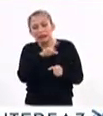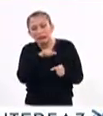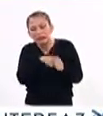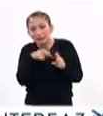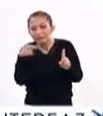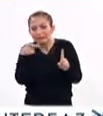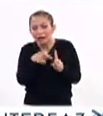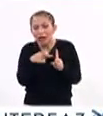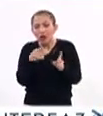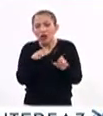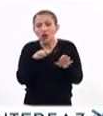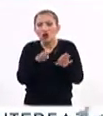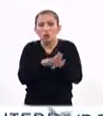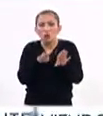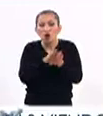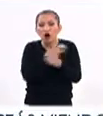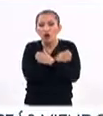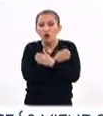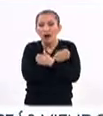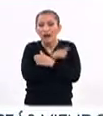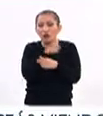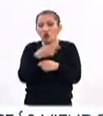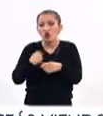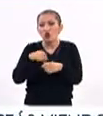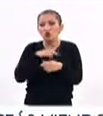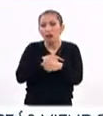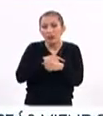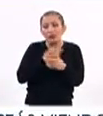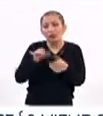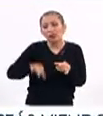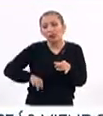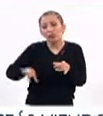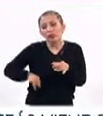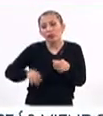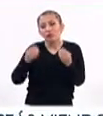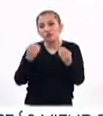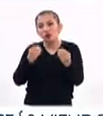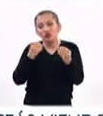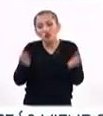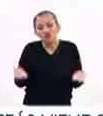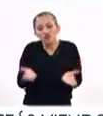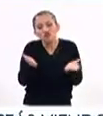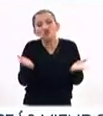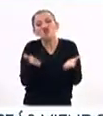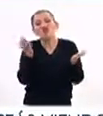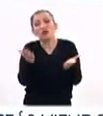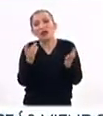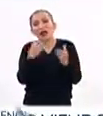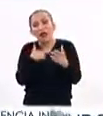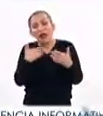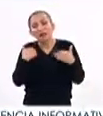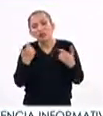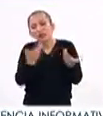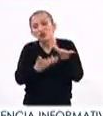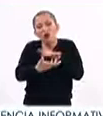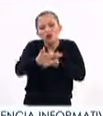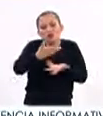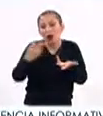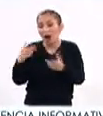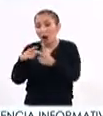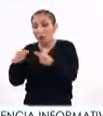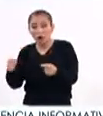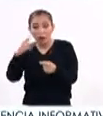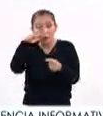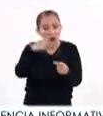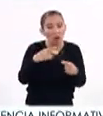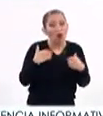especialmente a través de la educación, nosotros nos interesa mucho promover el mutuo entendimiento entre